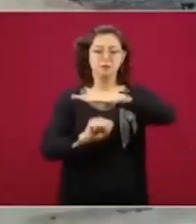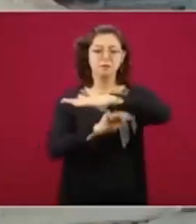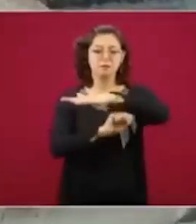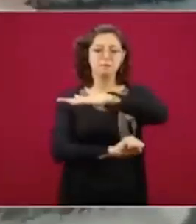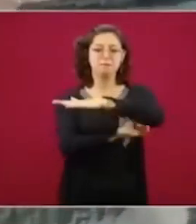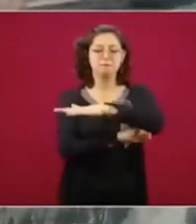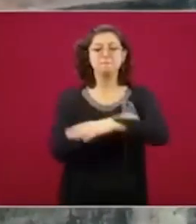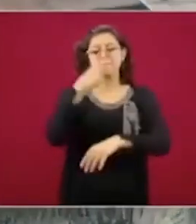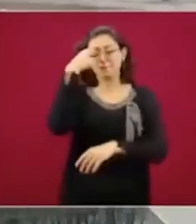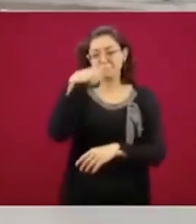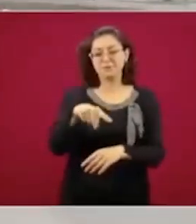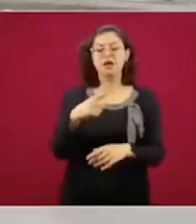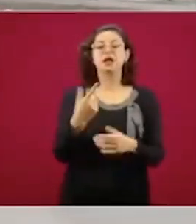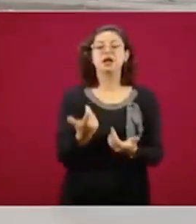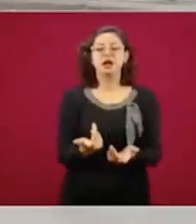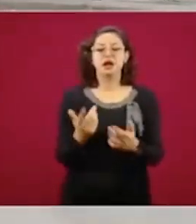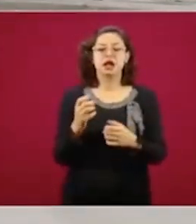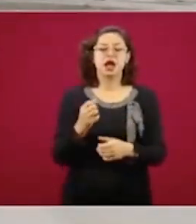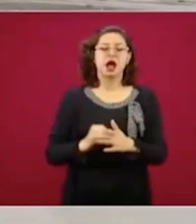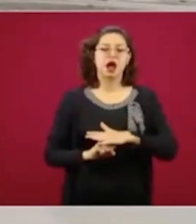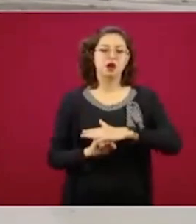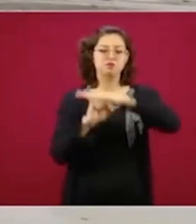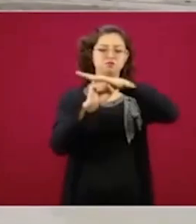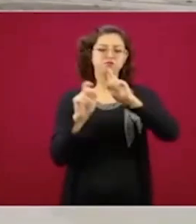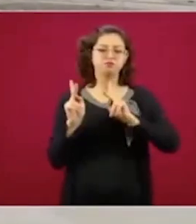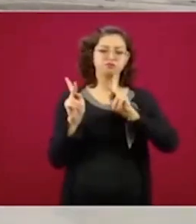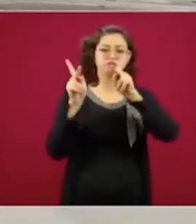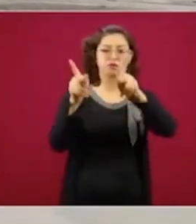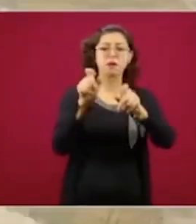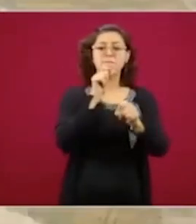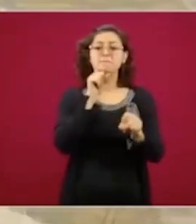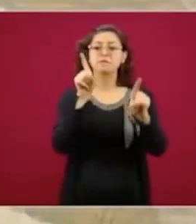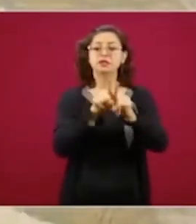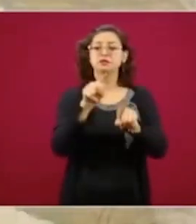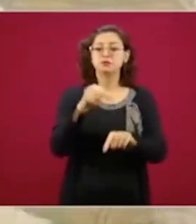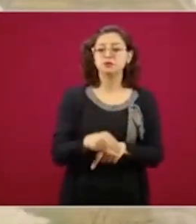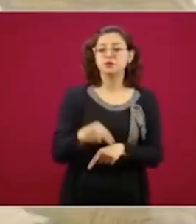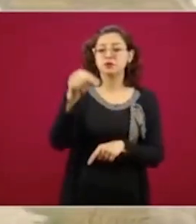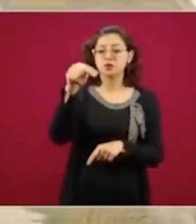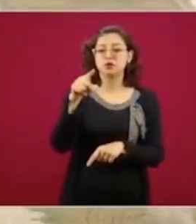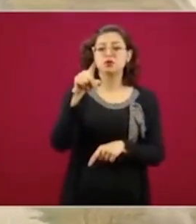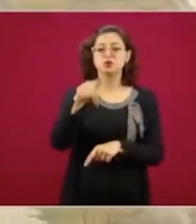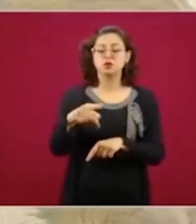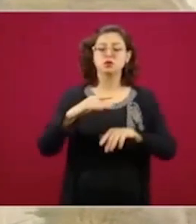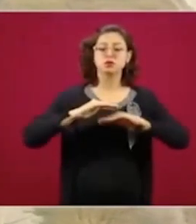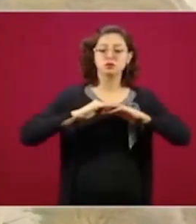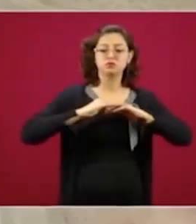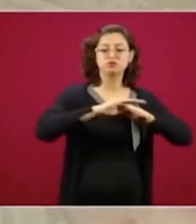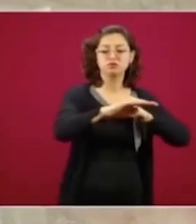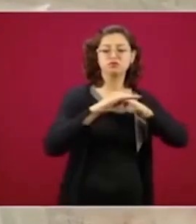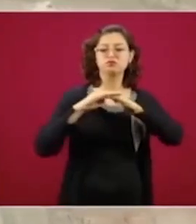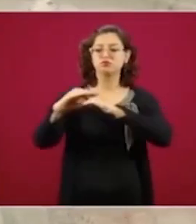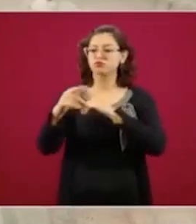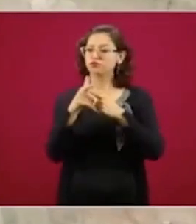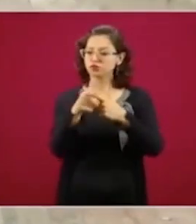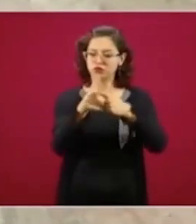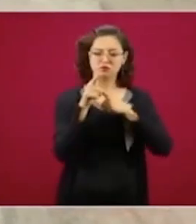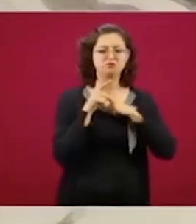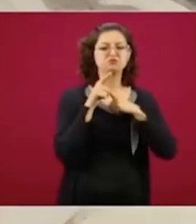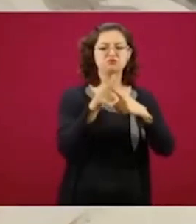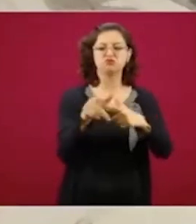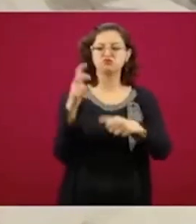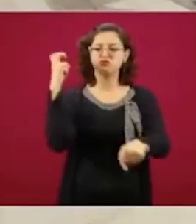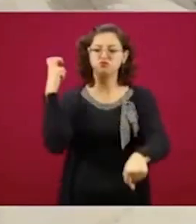de cimentación y caballetes del viaducto elevado. En la pista norte y central, plataforma y rodajes, se continúa el tendido de